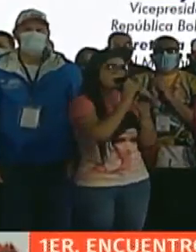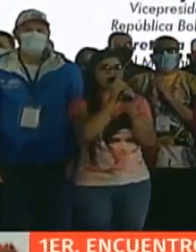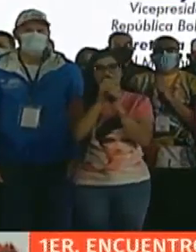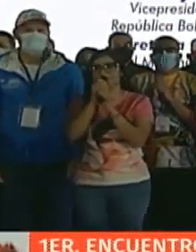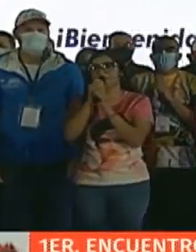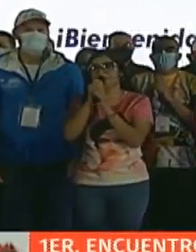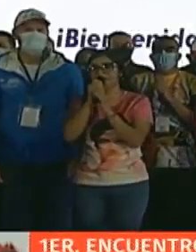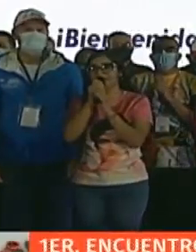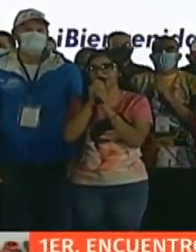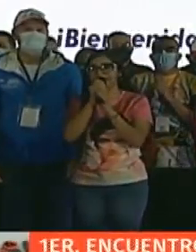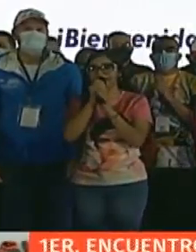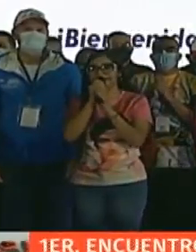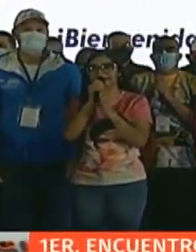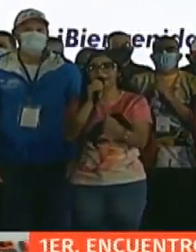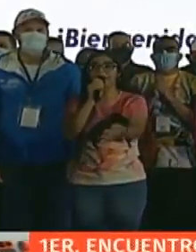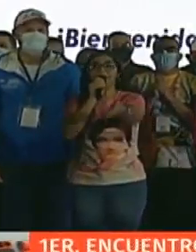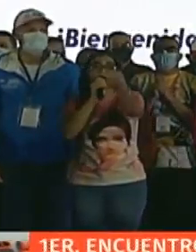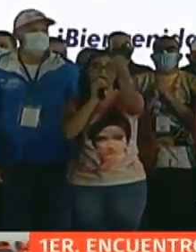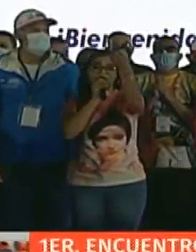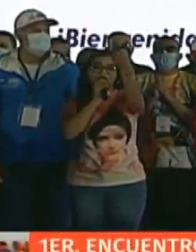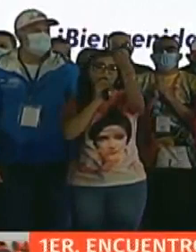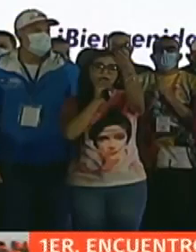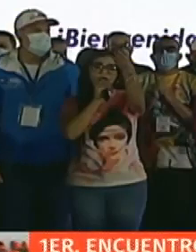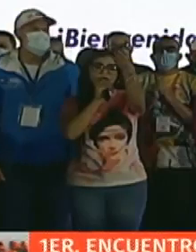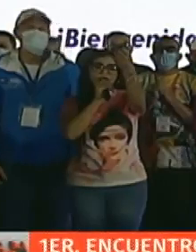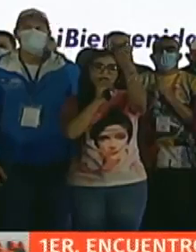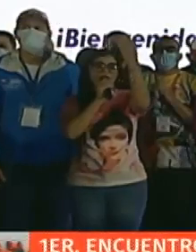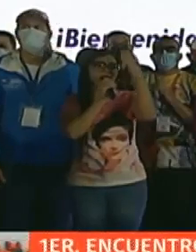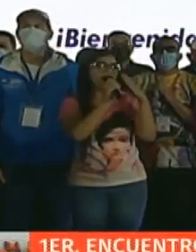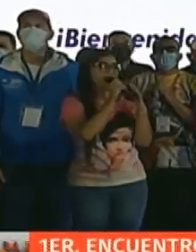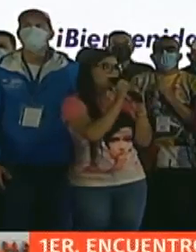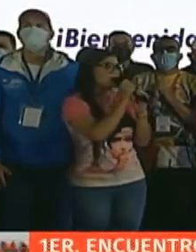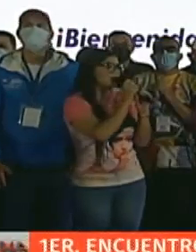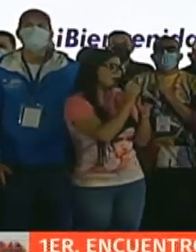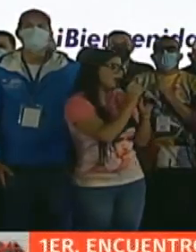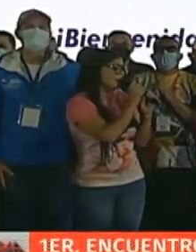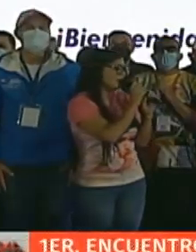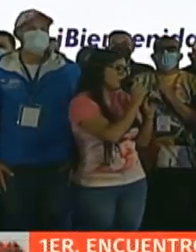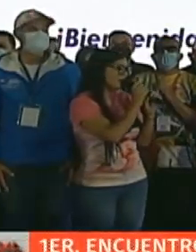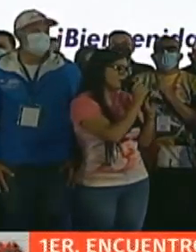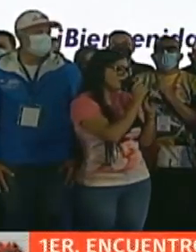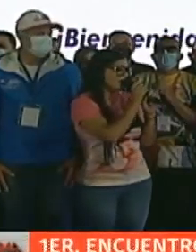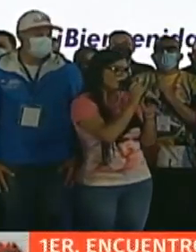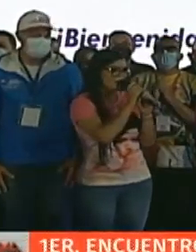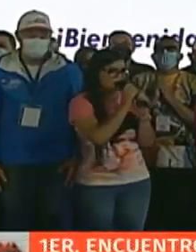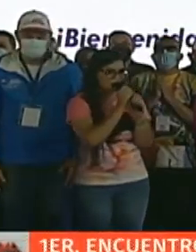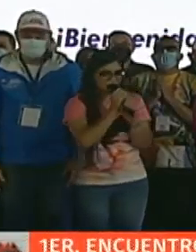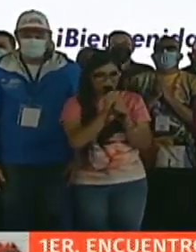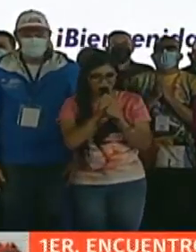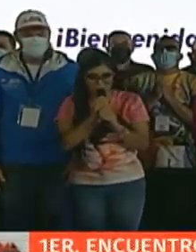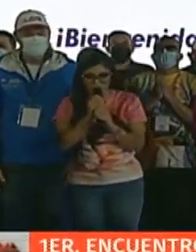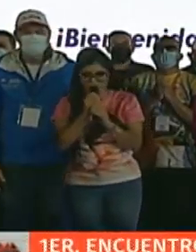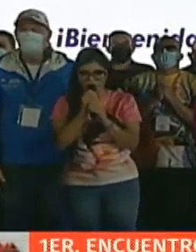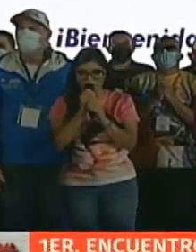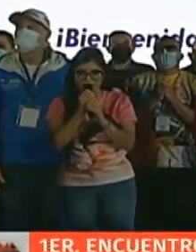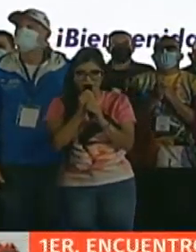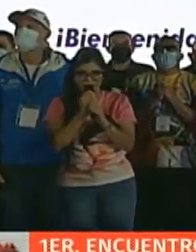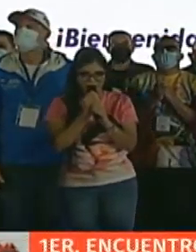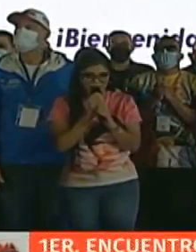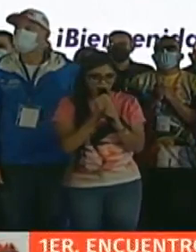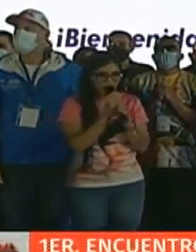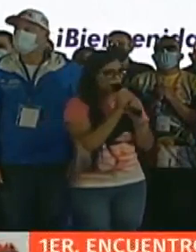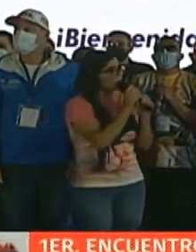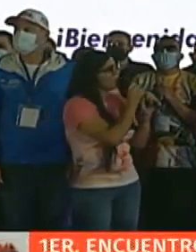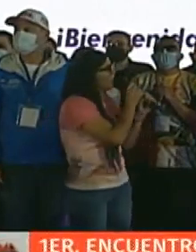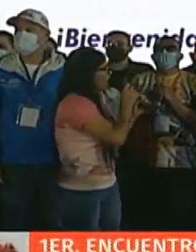nuestro libertador Simón Bolívar camina siempre por las calles donde está el movimiento Somos Venezuela. Por eso yo